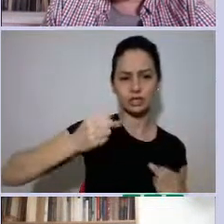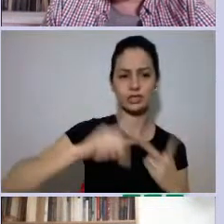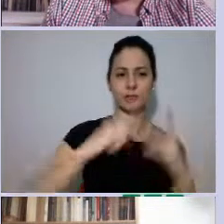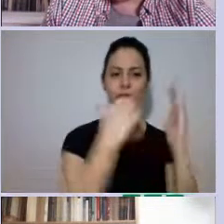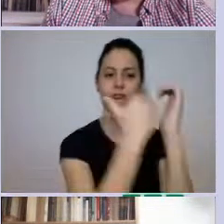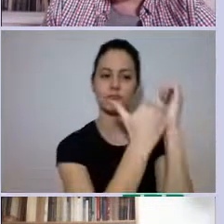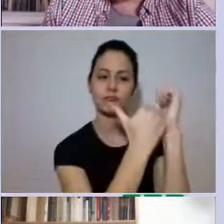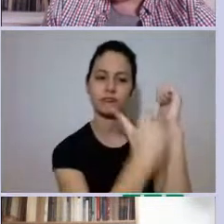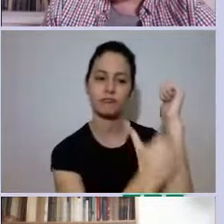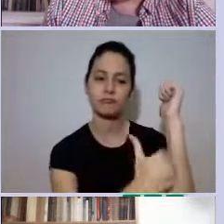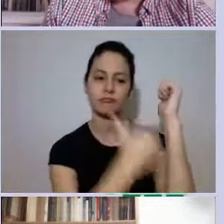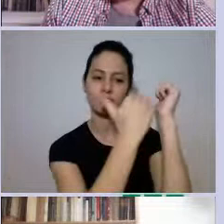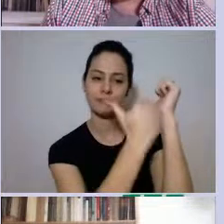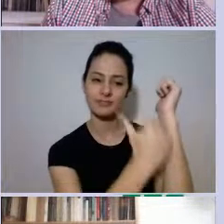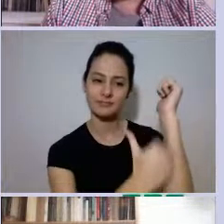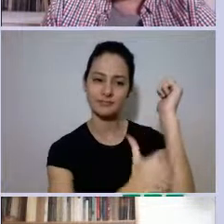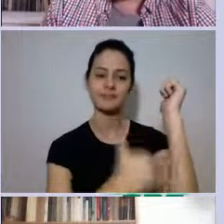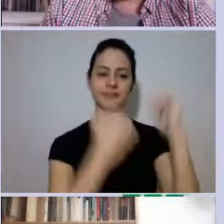el líquido